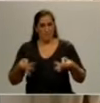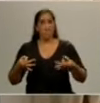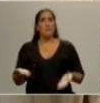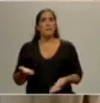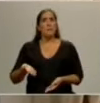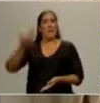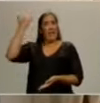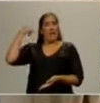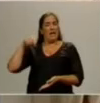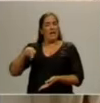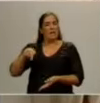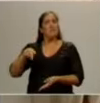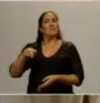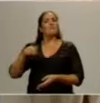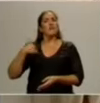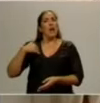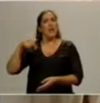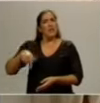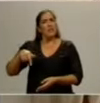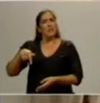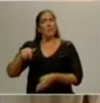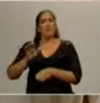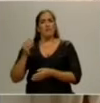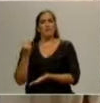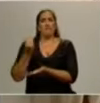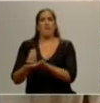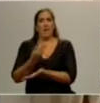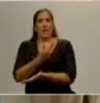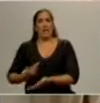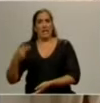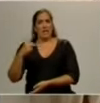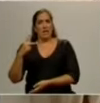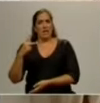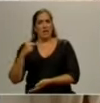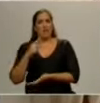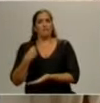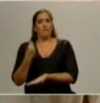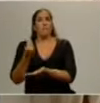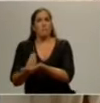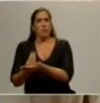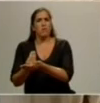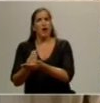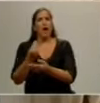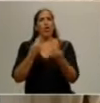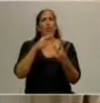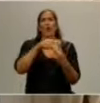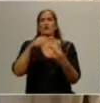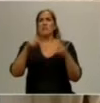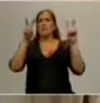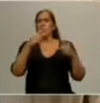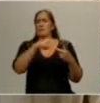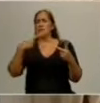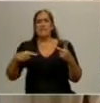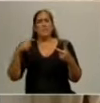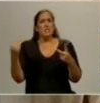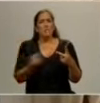Argentina que le tocó recibir a Néstor Kirchner, había dos hitos de la impunidad en la República